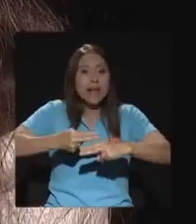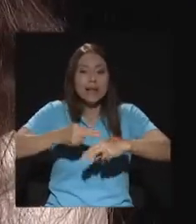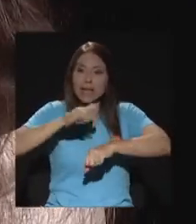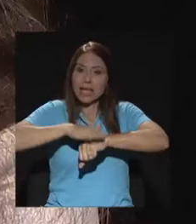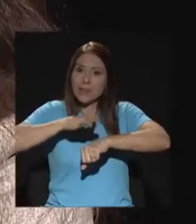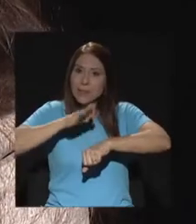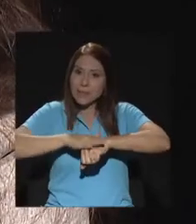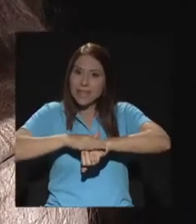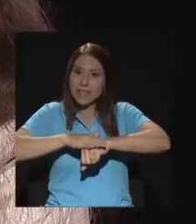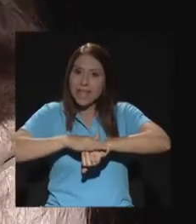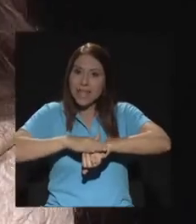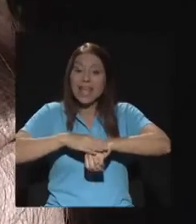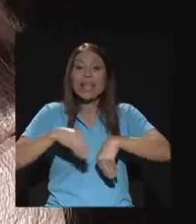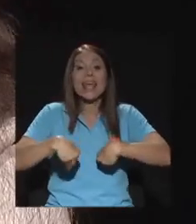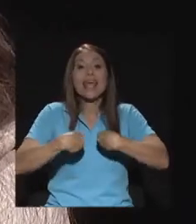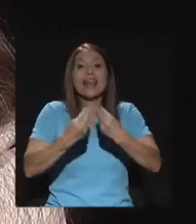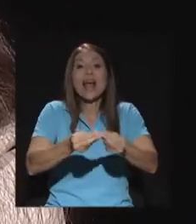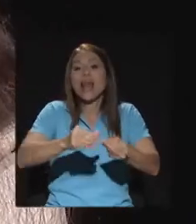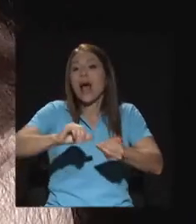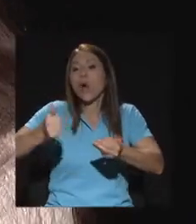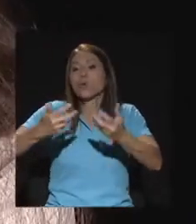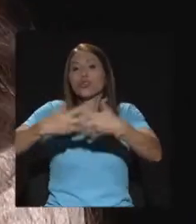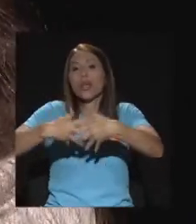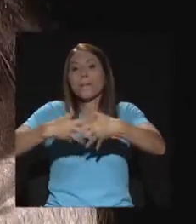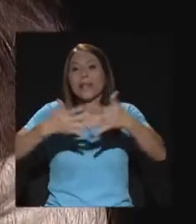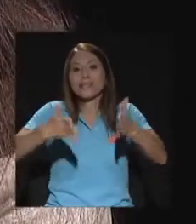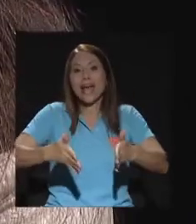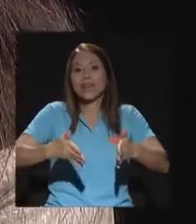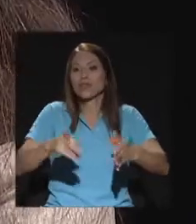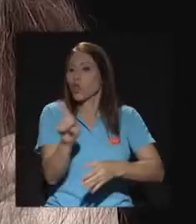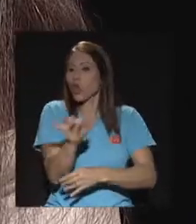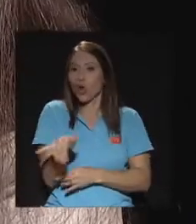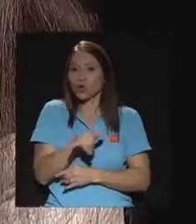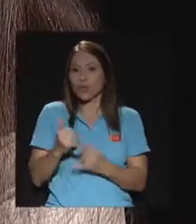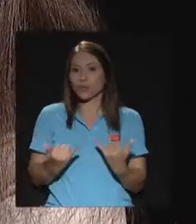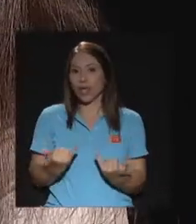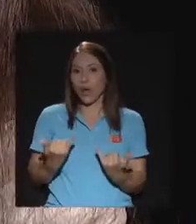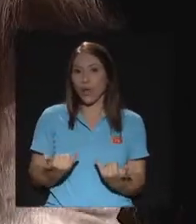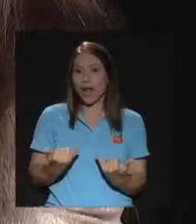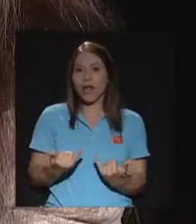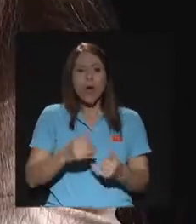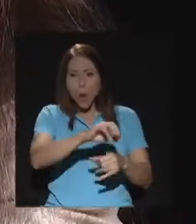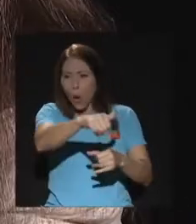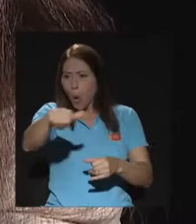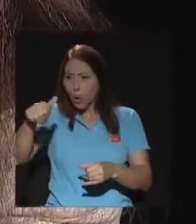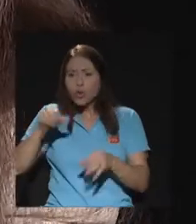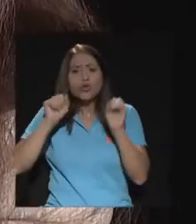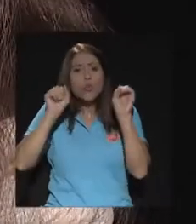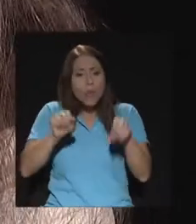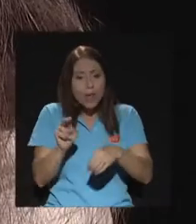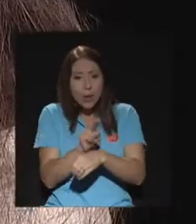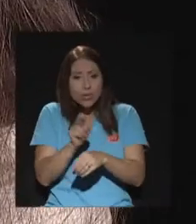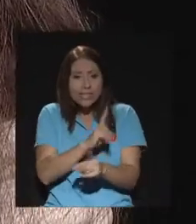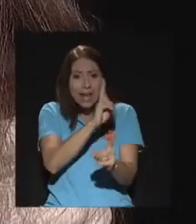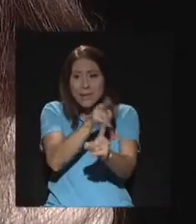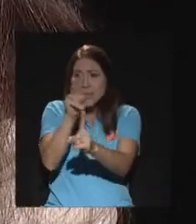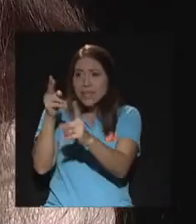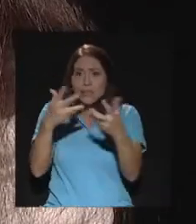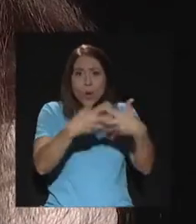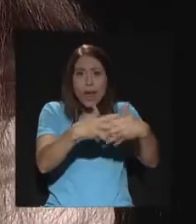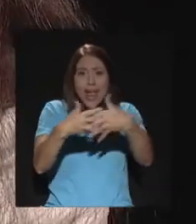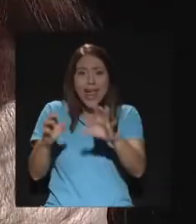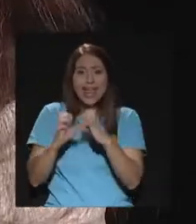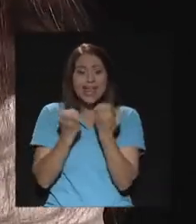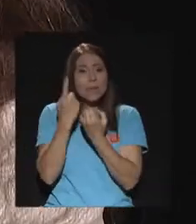brindarle a otros, inclusive otros empresarios que no son los mismos de ahora, que puedan utilizar esa infraestructura para transmitir. El